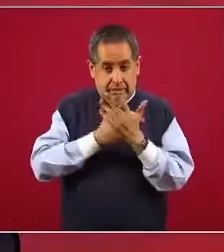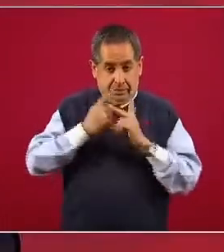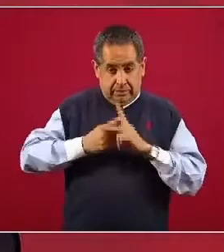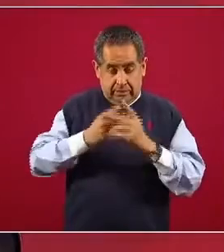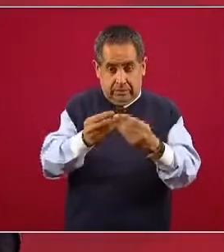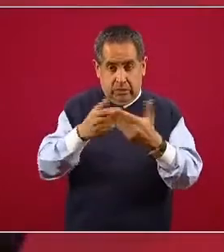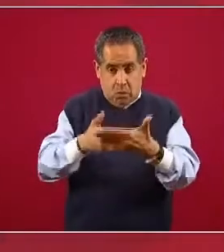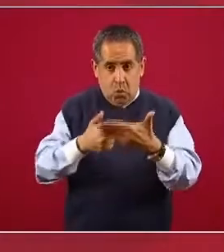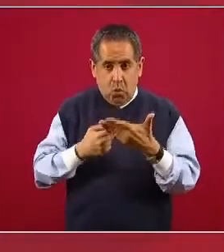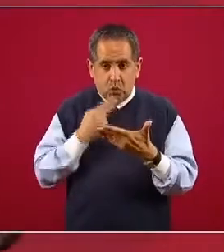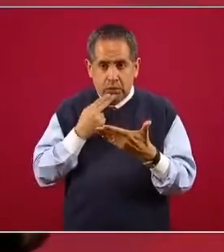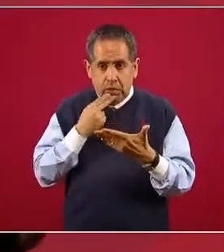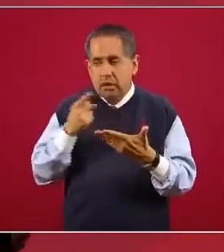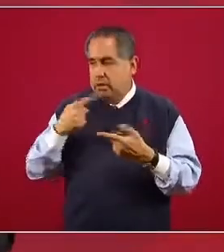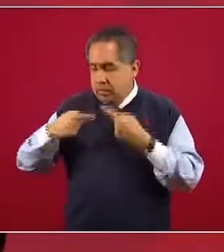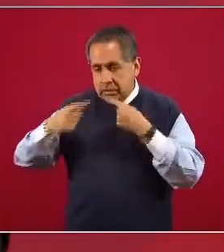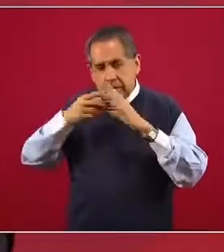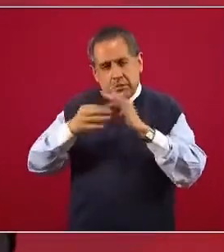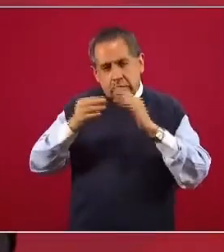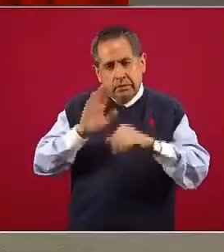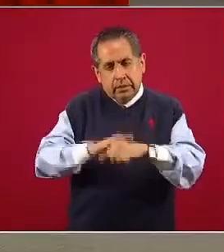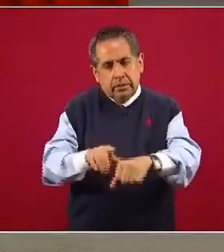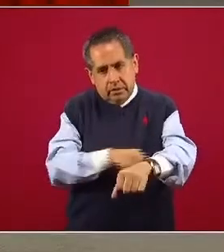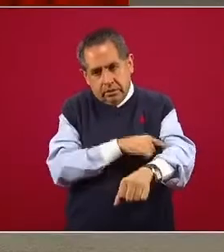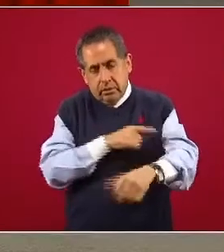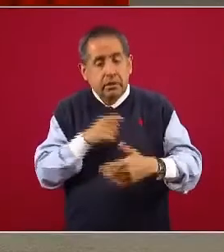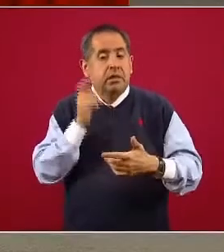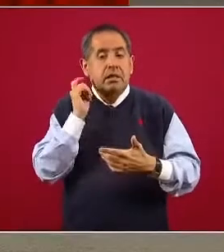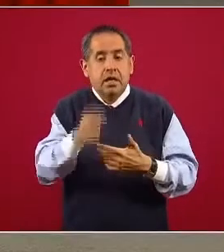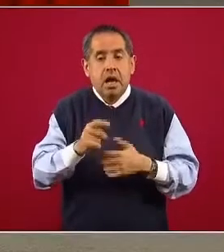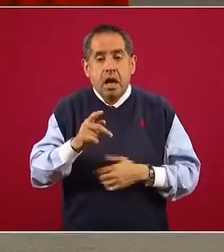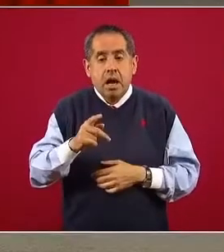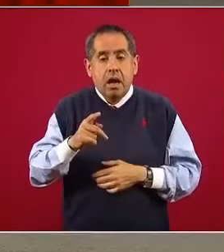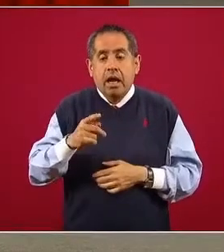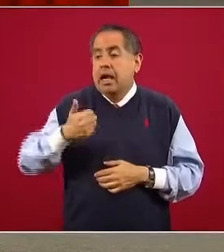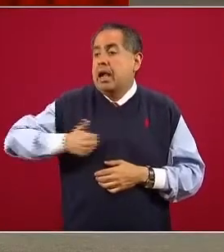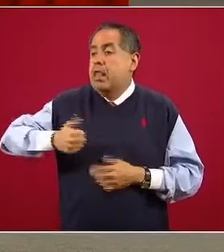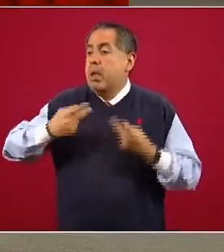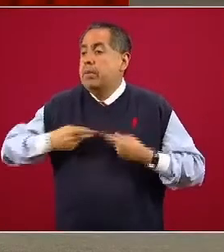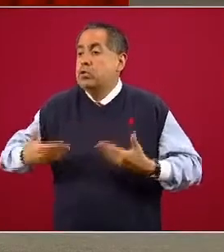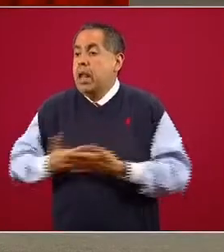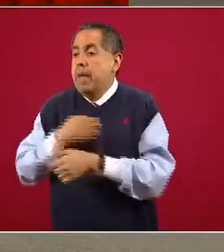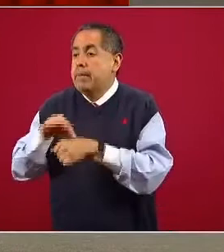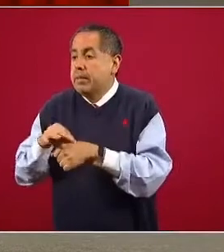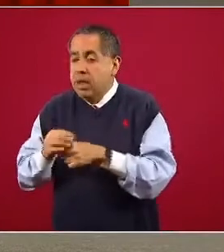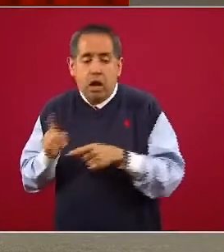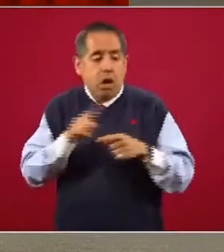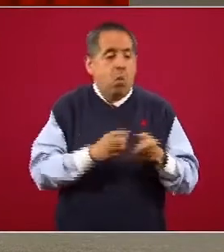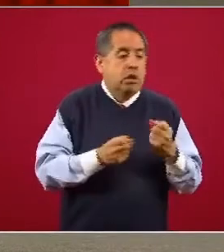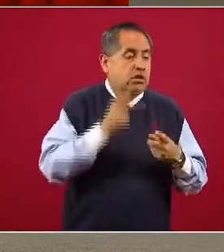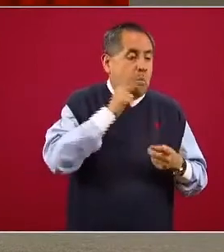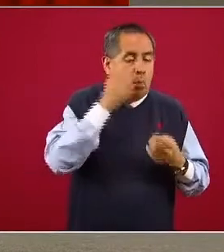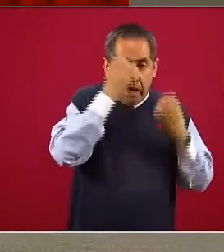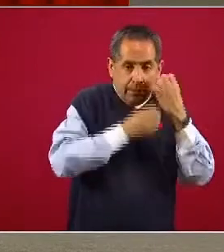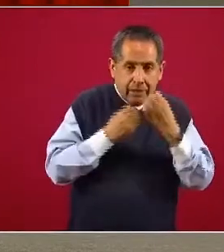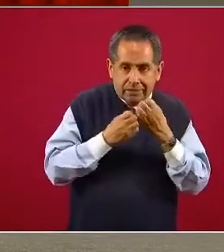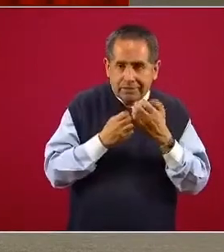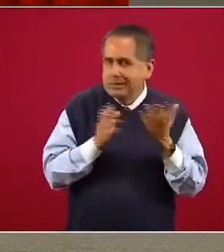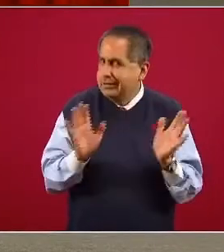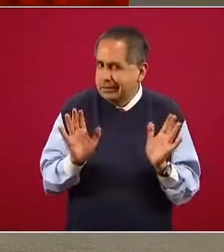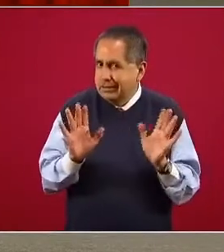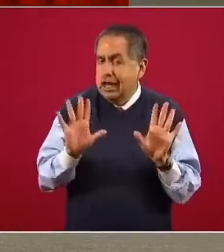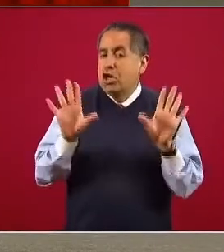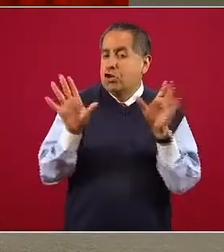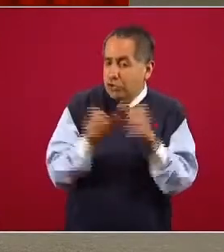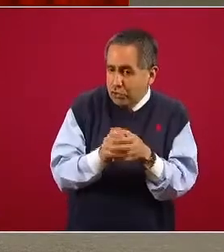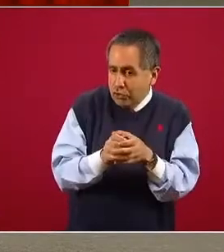usted utiliza, que hemos comentado extensamente aquí, es pruebas por habitante, sin tomar en cuenta de este subconjunto